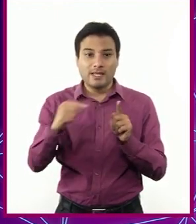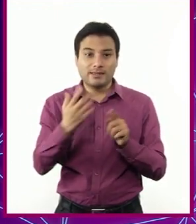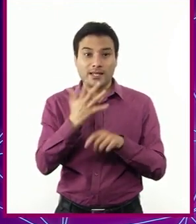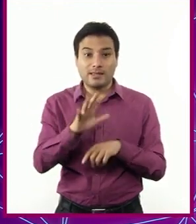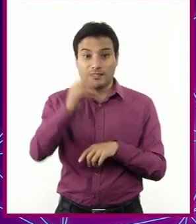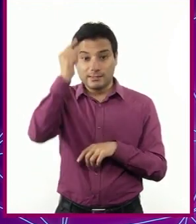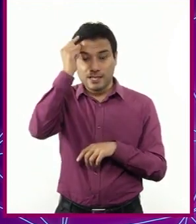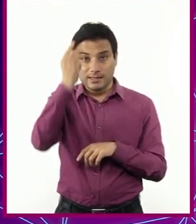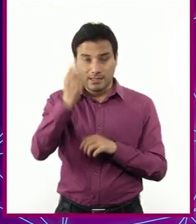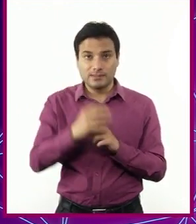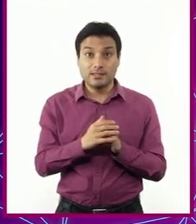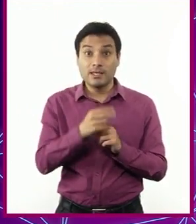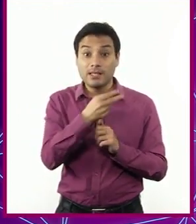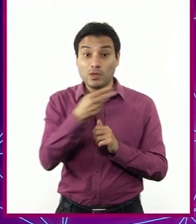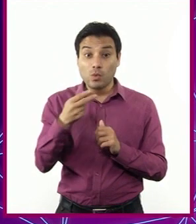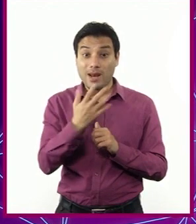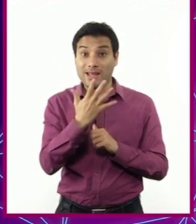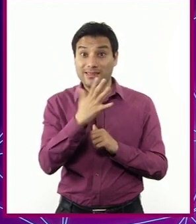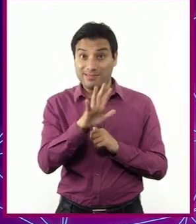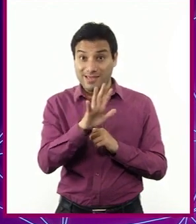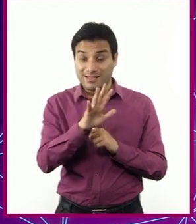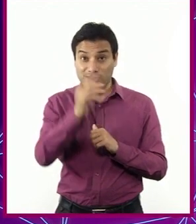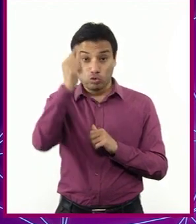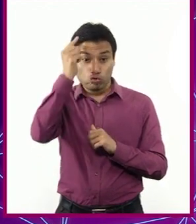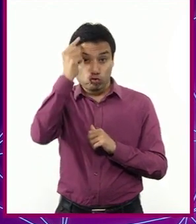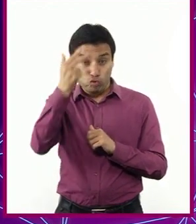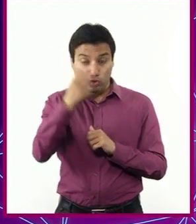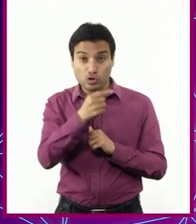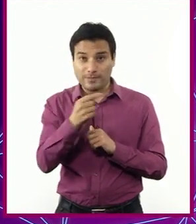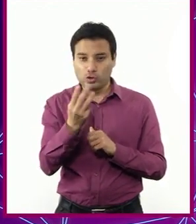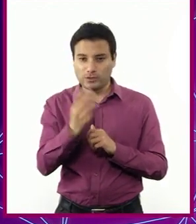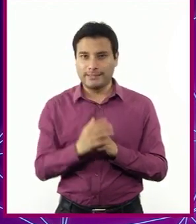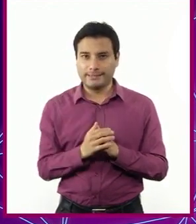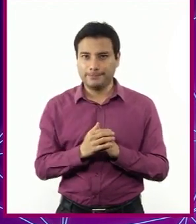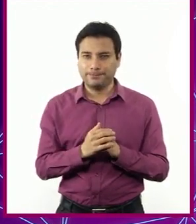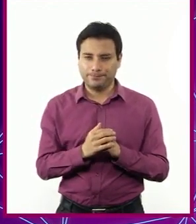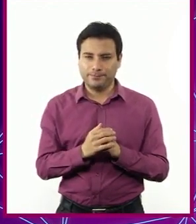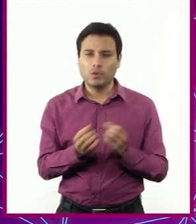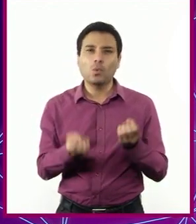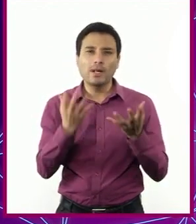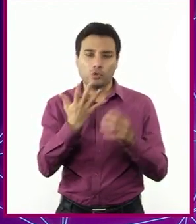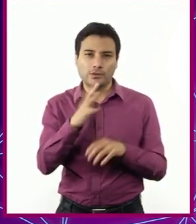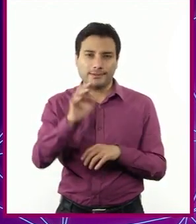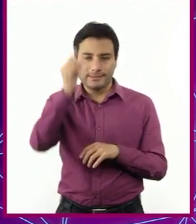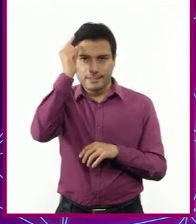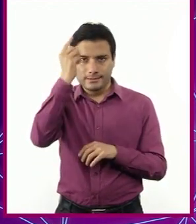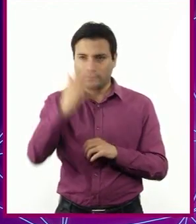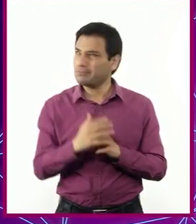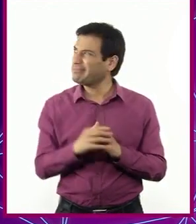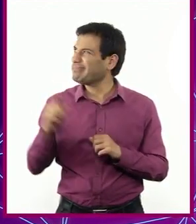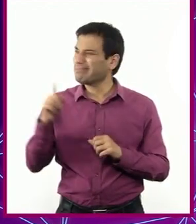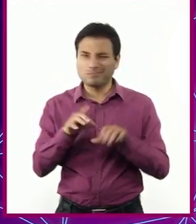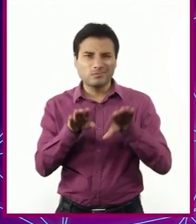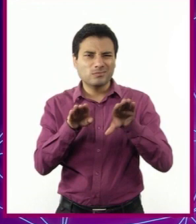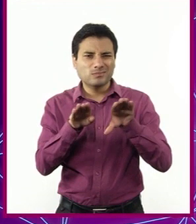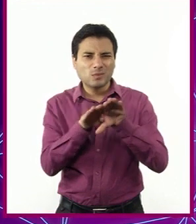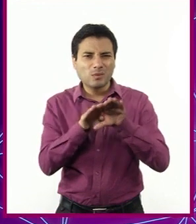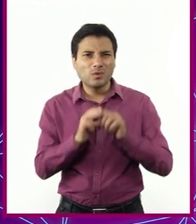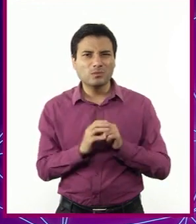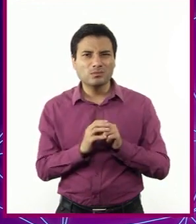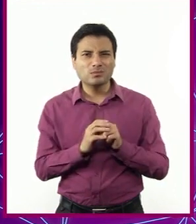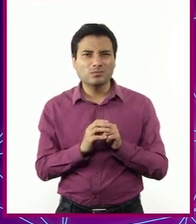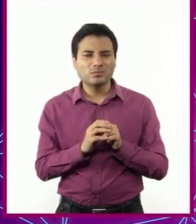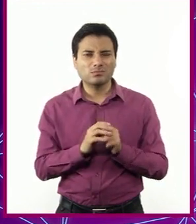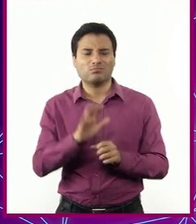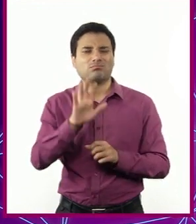vez, es igual a 10 a la 5. Analicemos a detalle este ejemplo. ¿Cómo son entre sí los exponentes de las